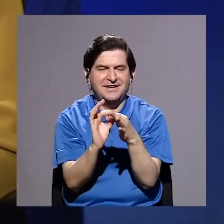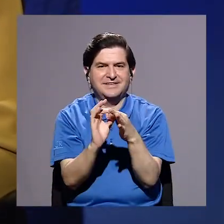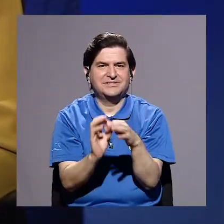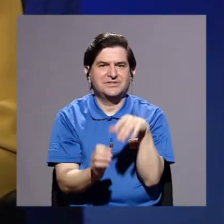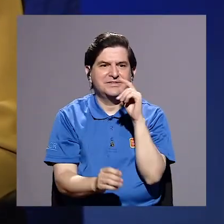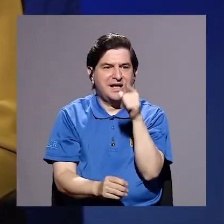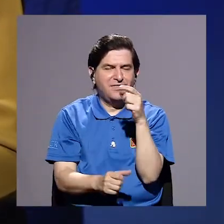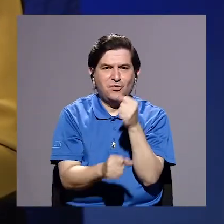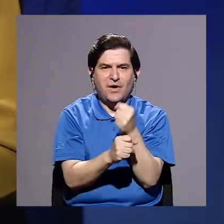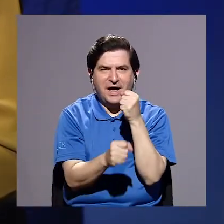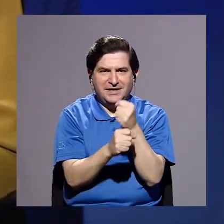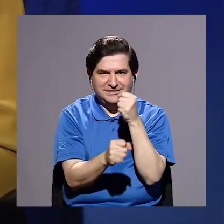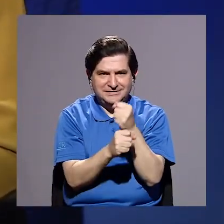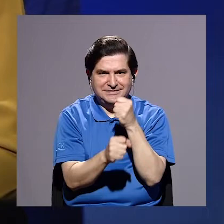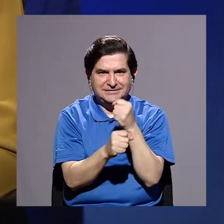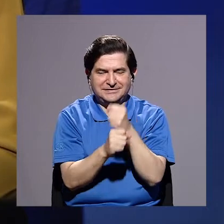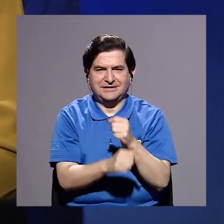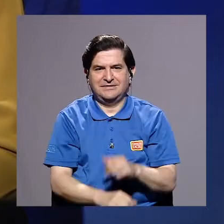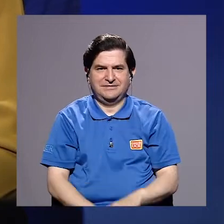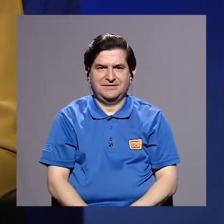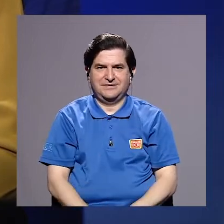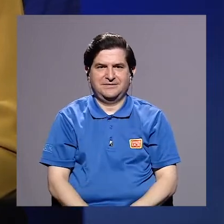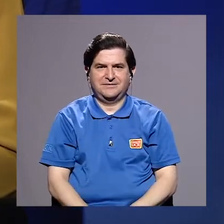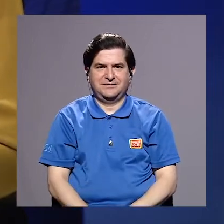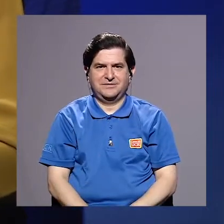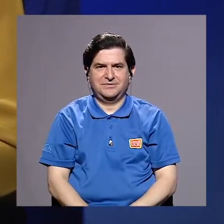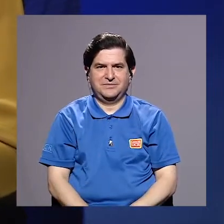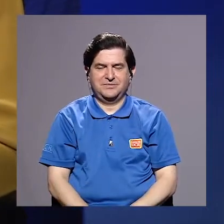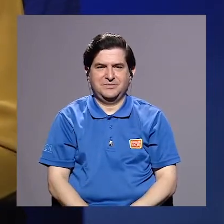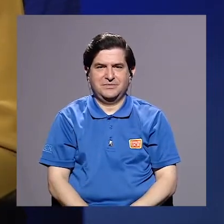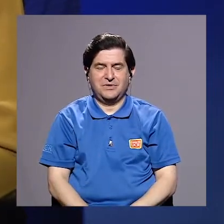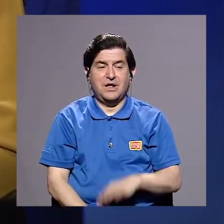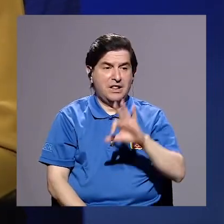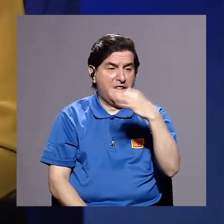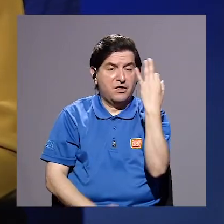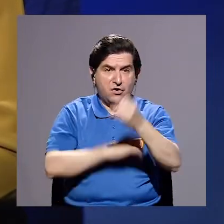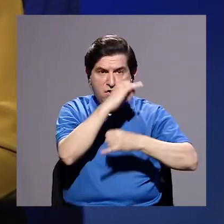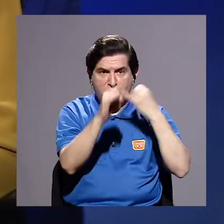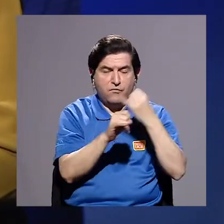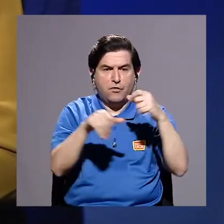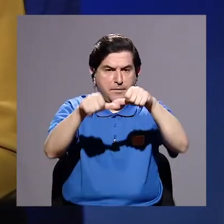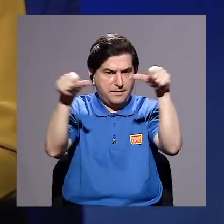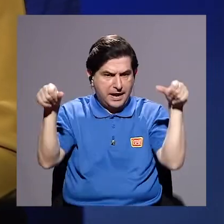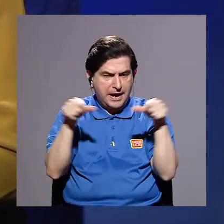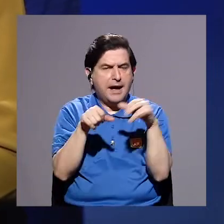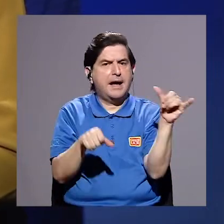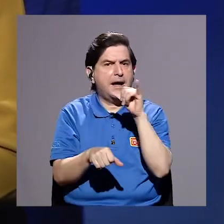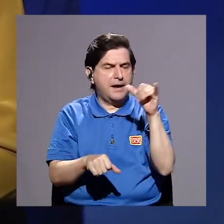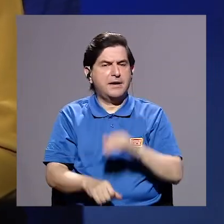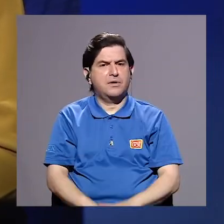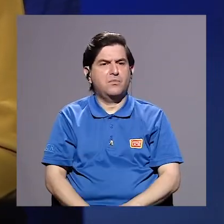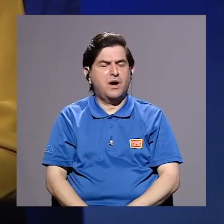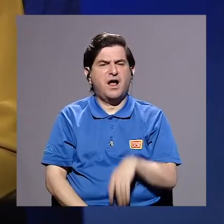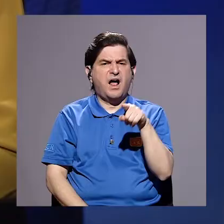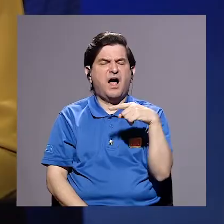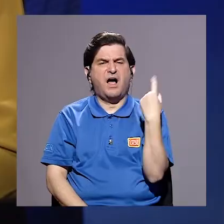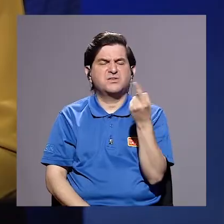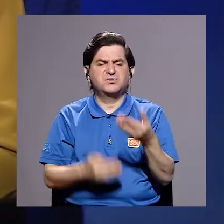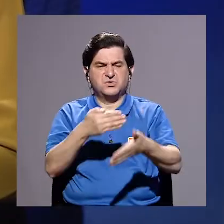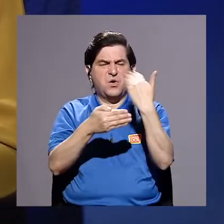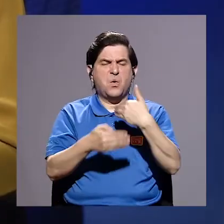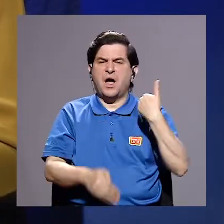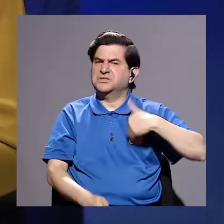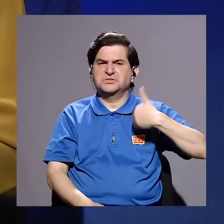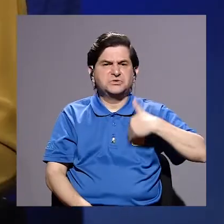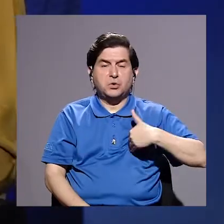sobre ese trabajo suyo en vía internacional, en un ámbito también entonces reservado